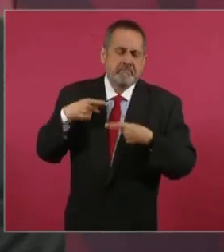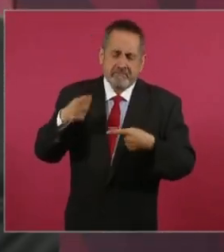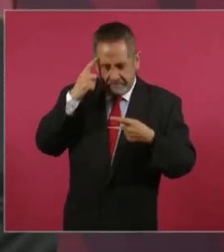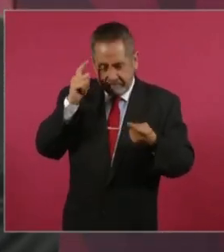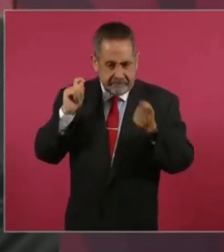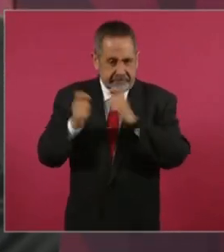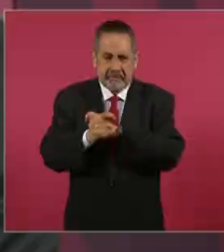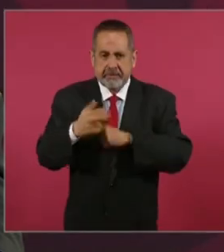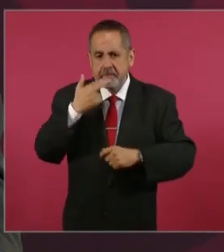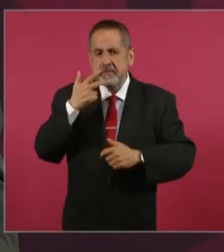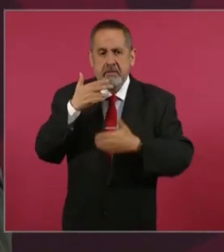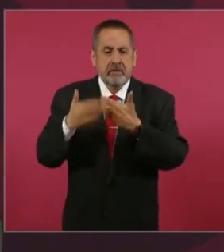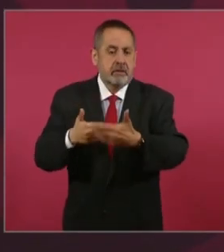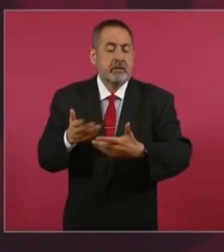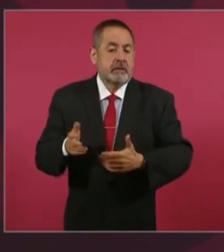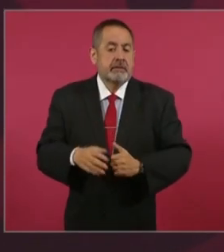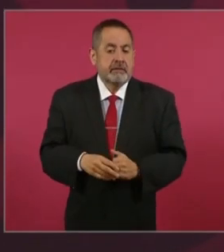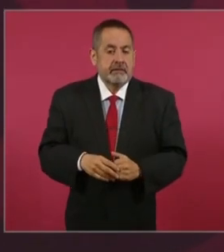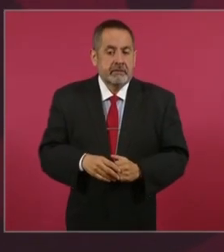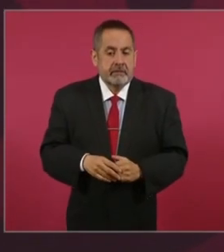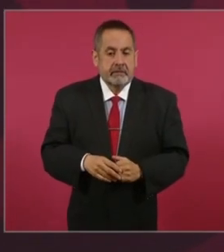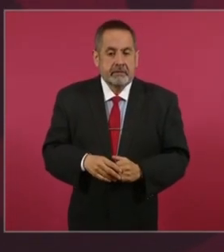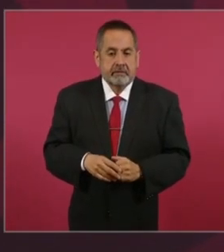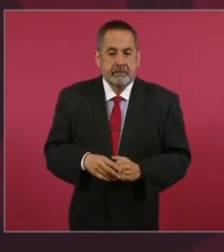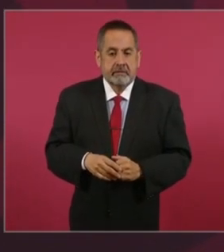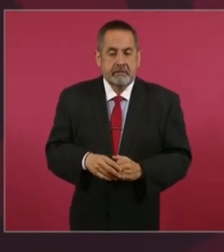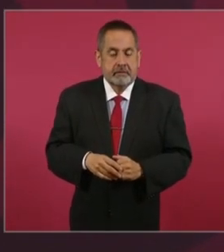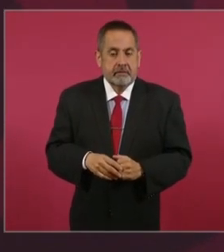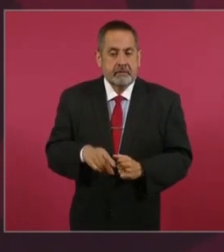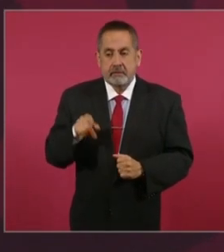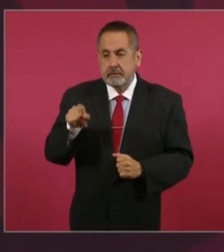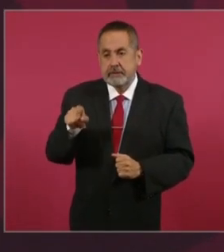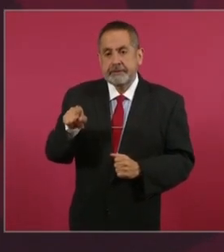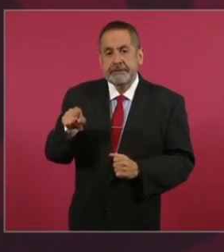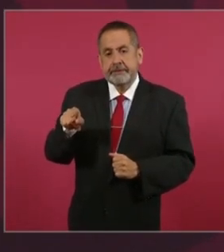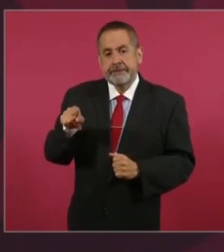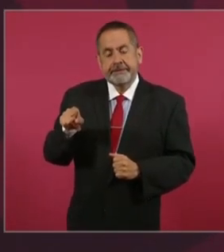cuando hay una